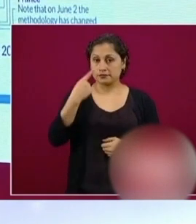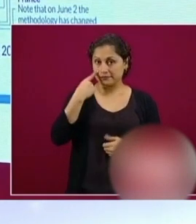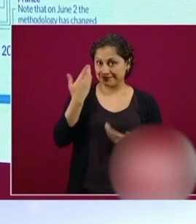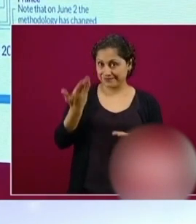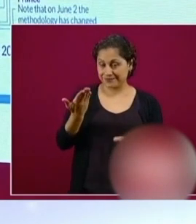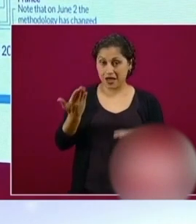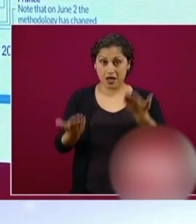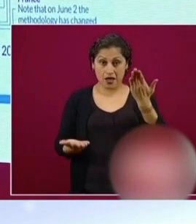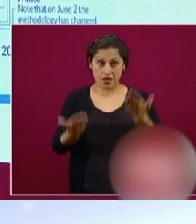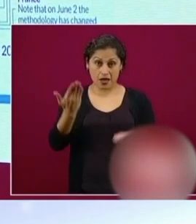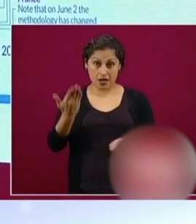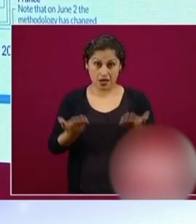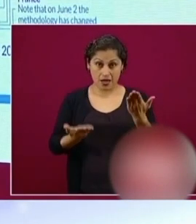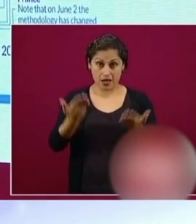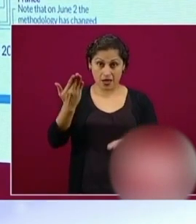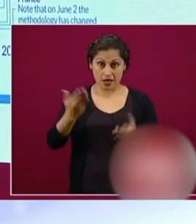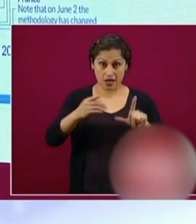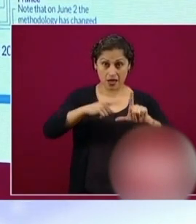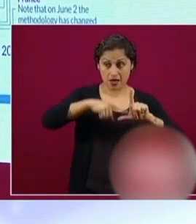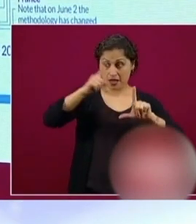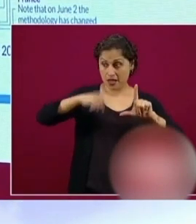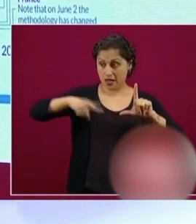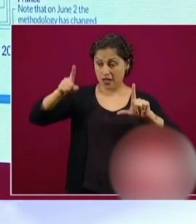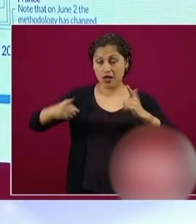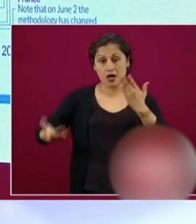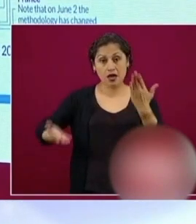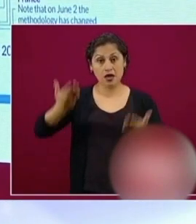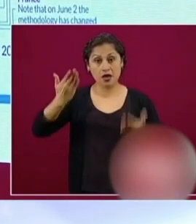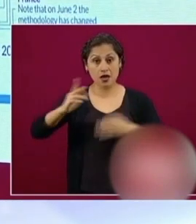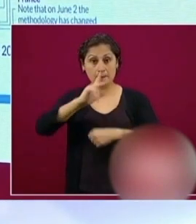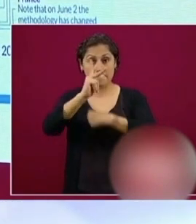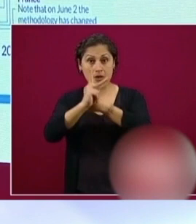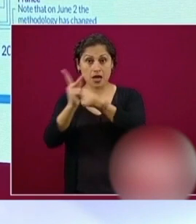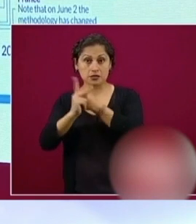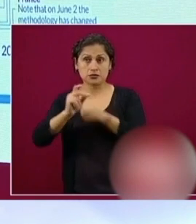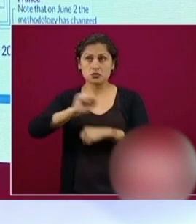países, la inclinación de la curva de México es esta.